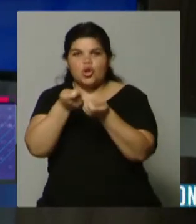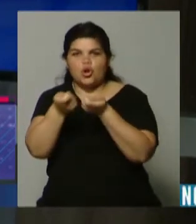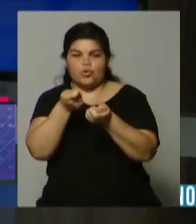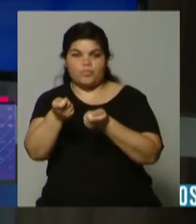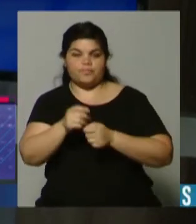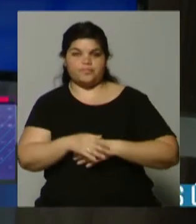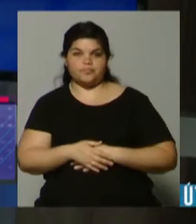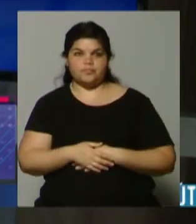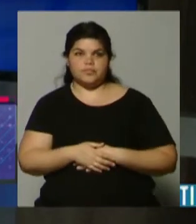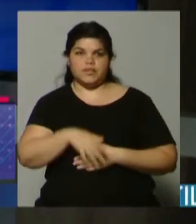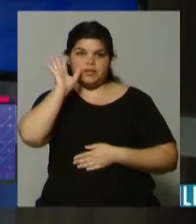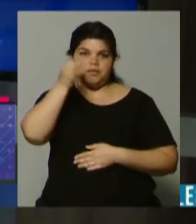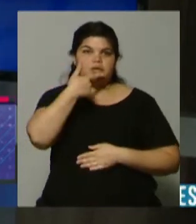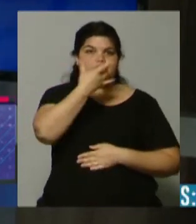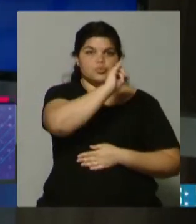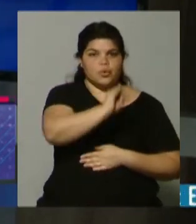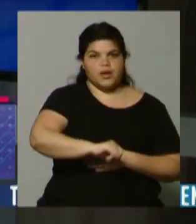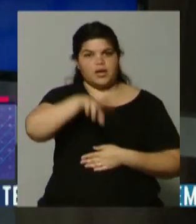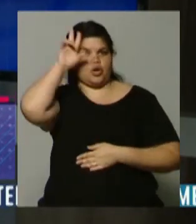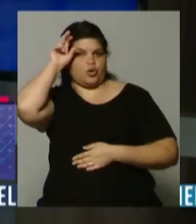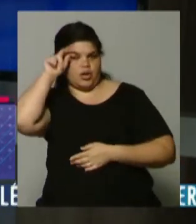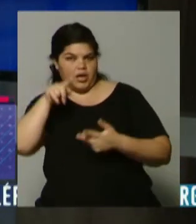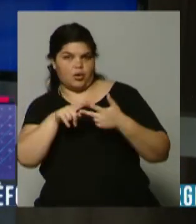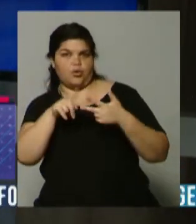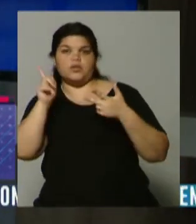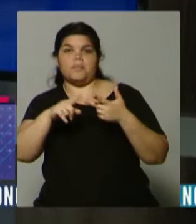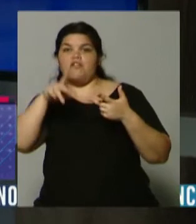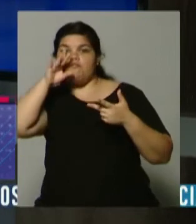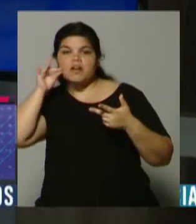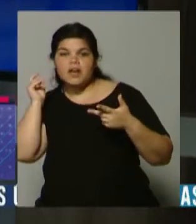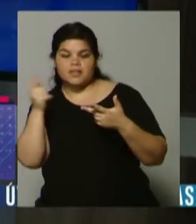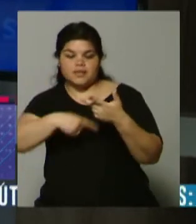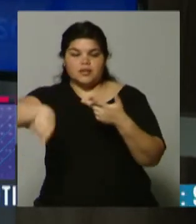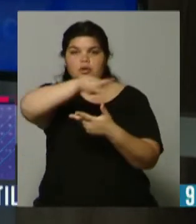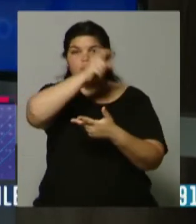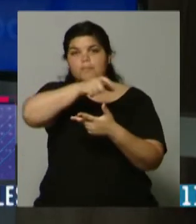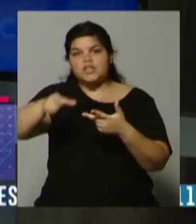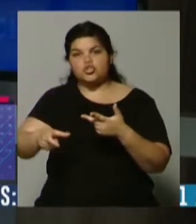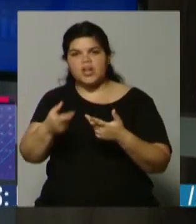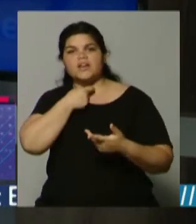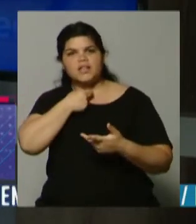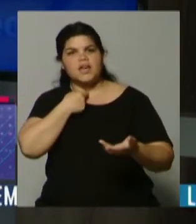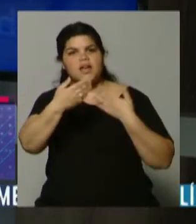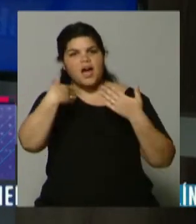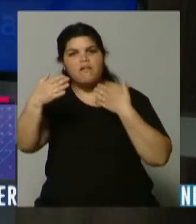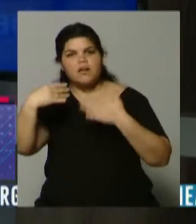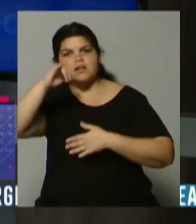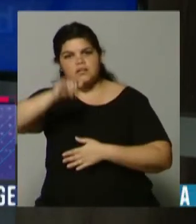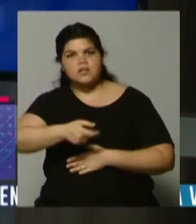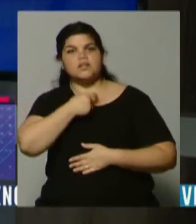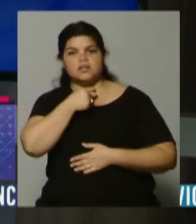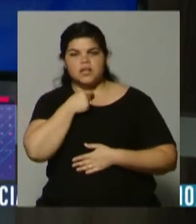creo que tanto Suárez como Cornejo como Alberto Fernández son personas de diálogo y son personas que muy probablemente